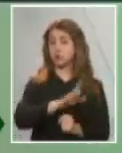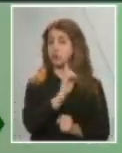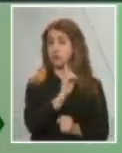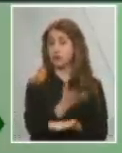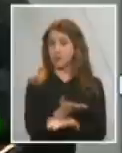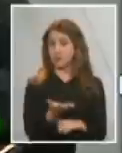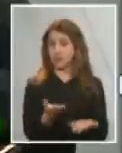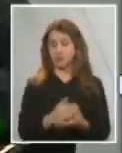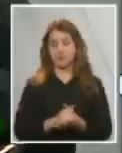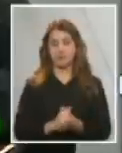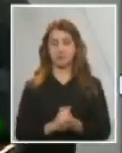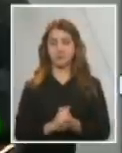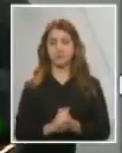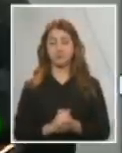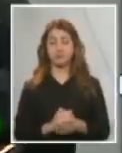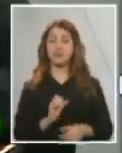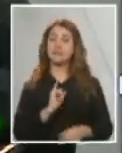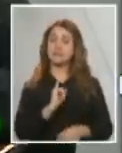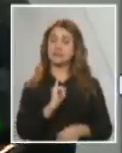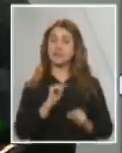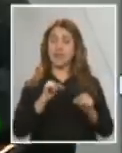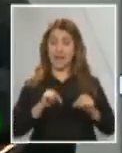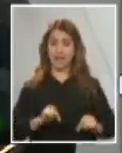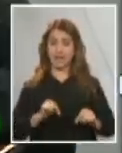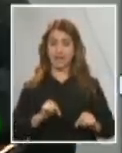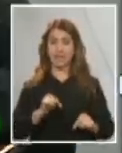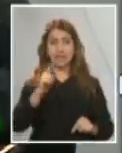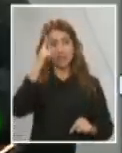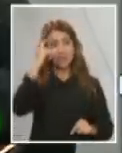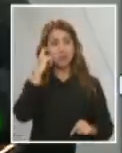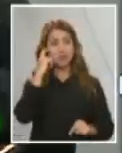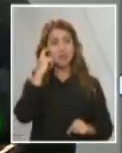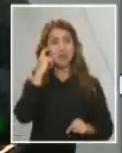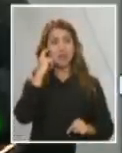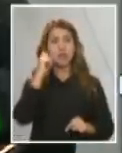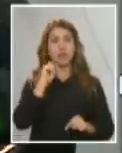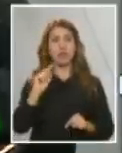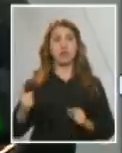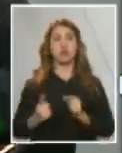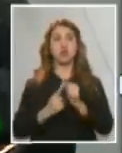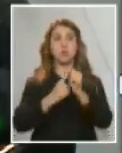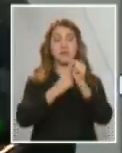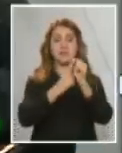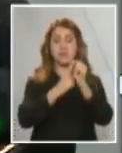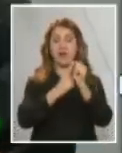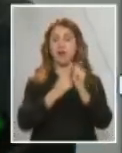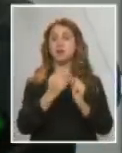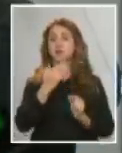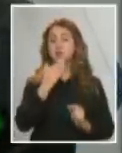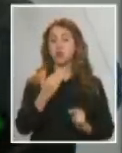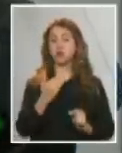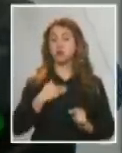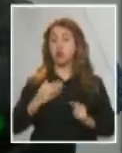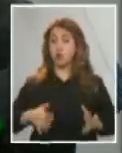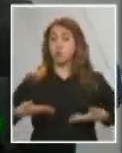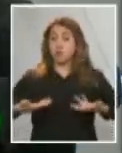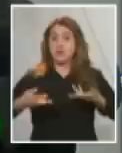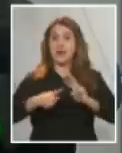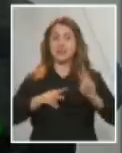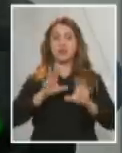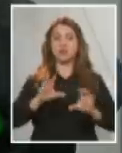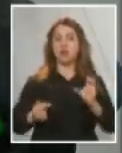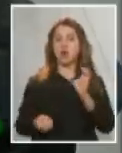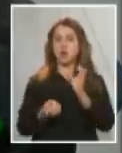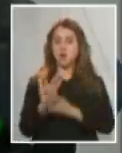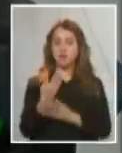discapacidad. Sí, es que aquí lo, yo creo que la columna vertebral de esto es cuando a uno lo motiva por hacer cosas nuevas,